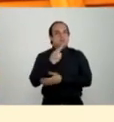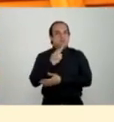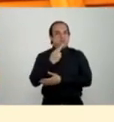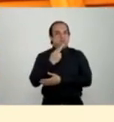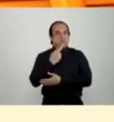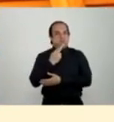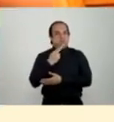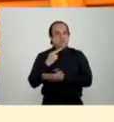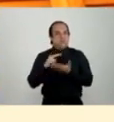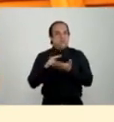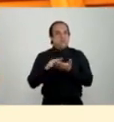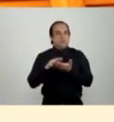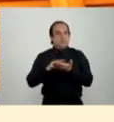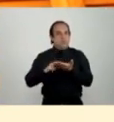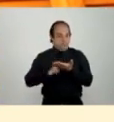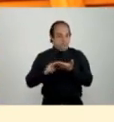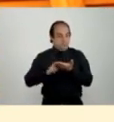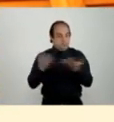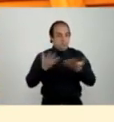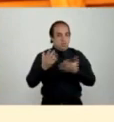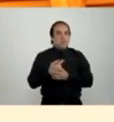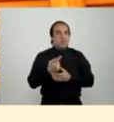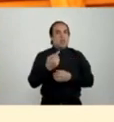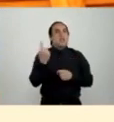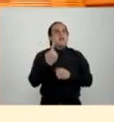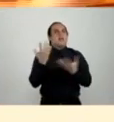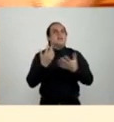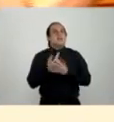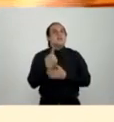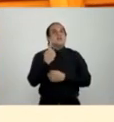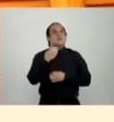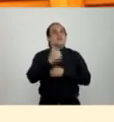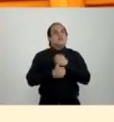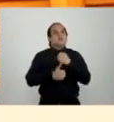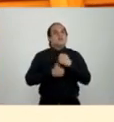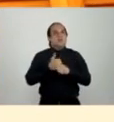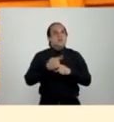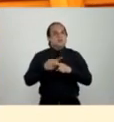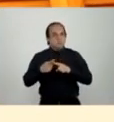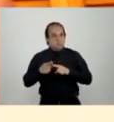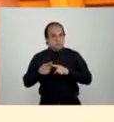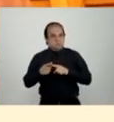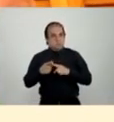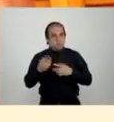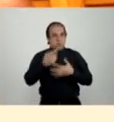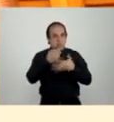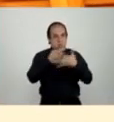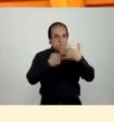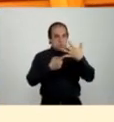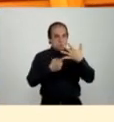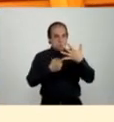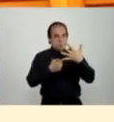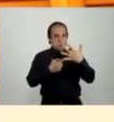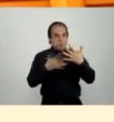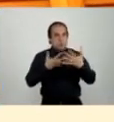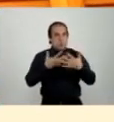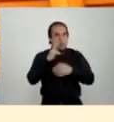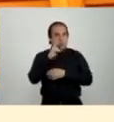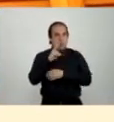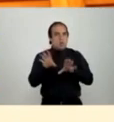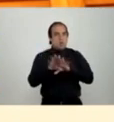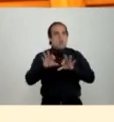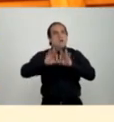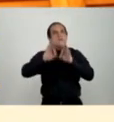68, y dónde están haciendo novela negra. Pero estos paralelos tenían que ver con una